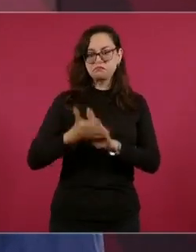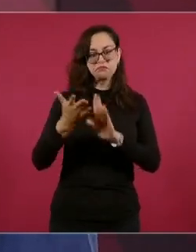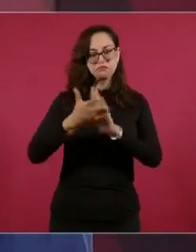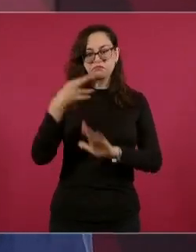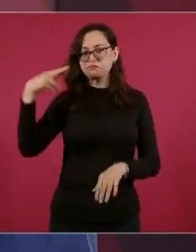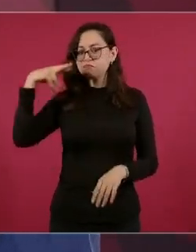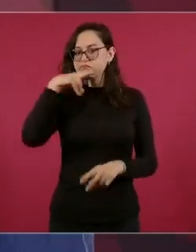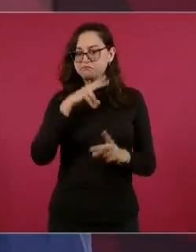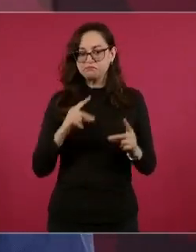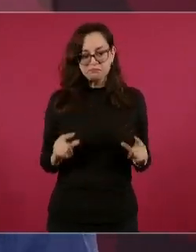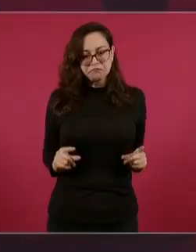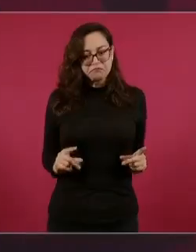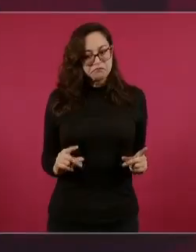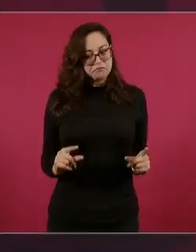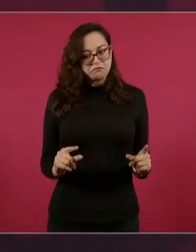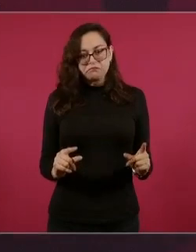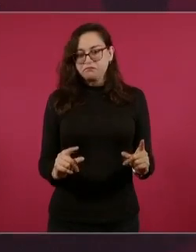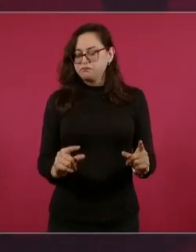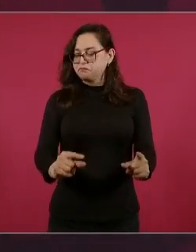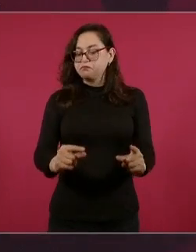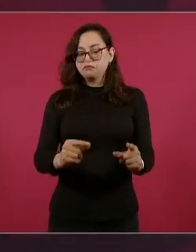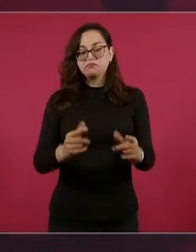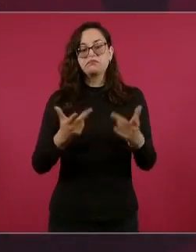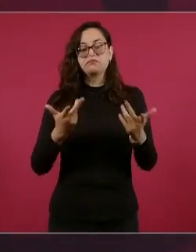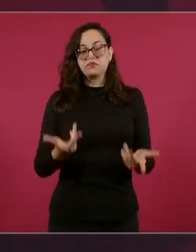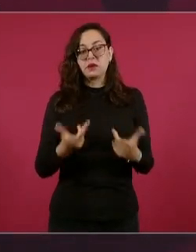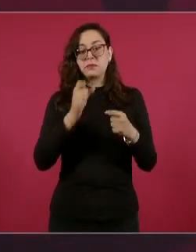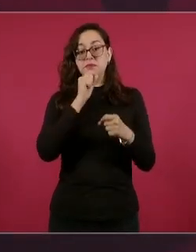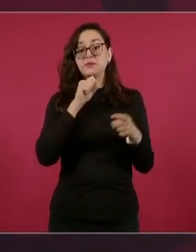a iniciar lo que nosotros no